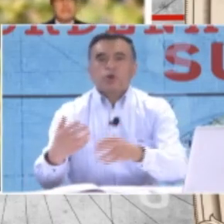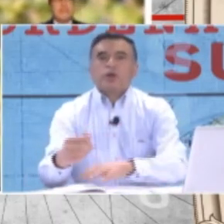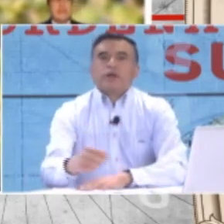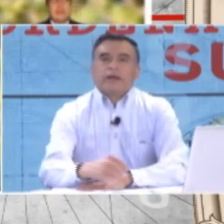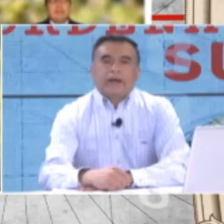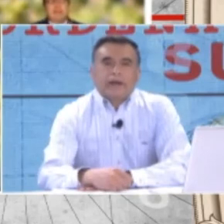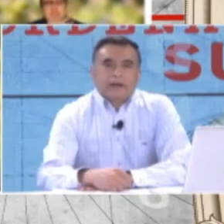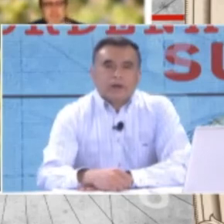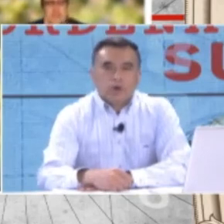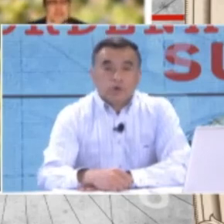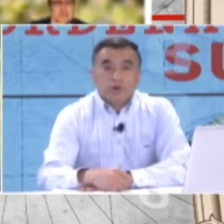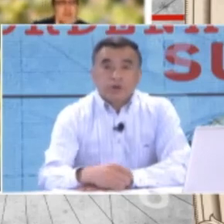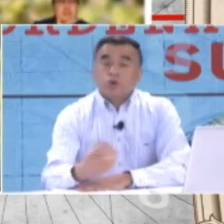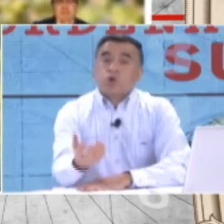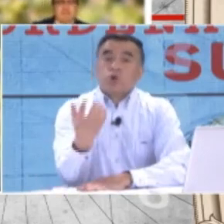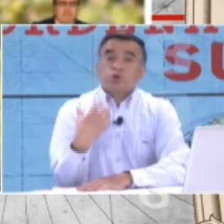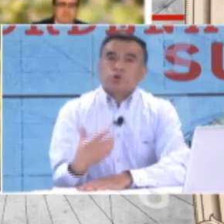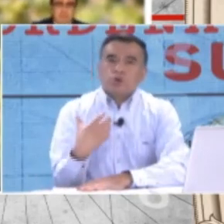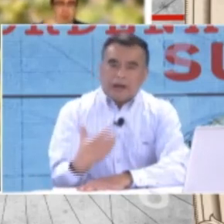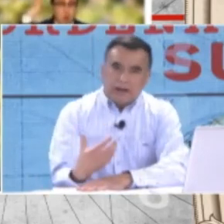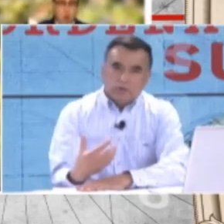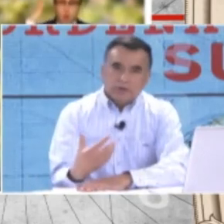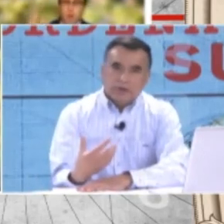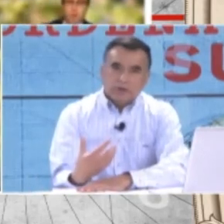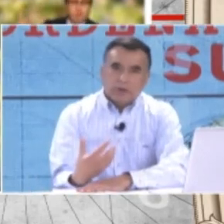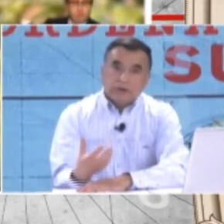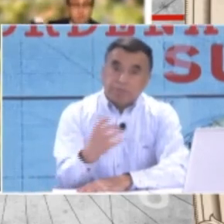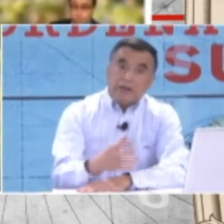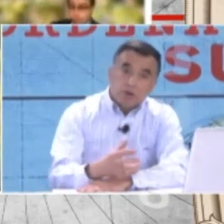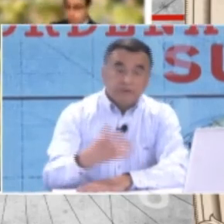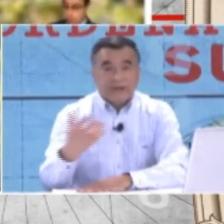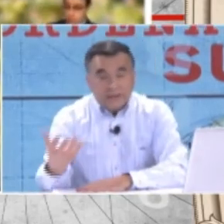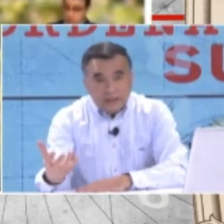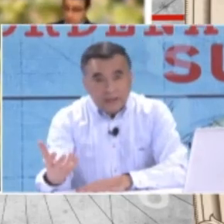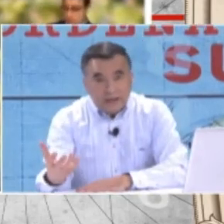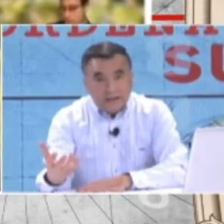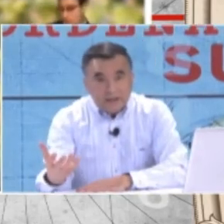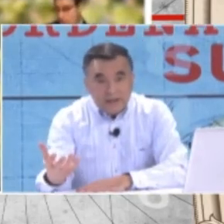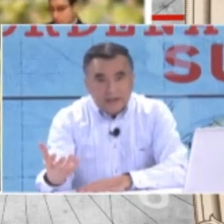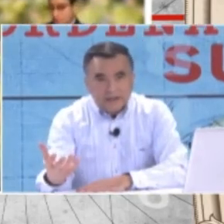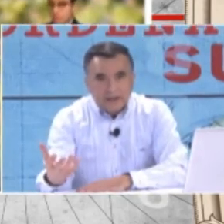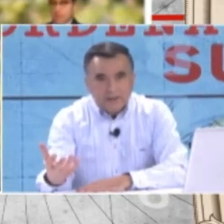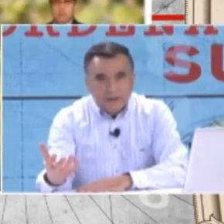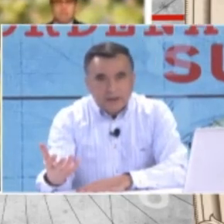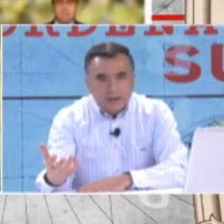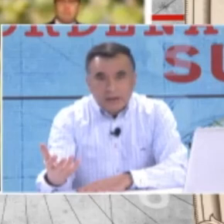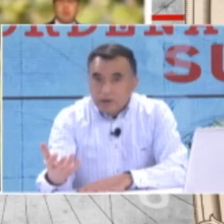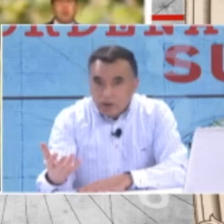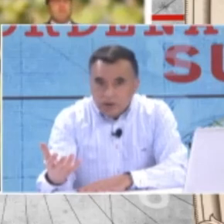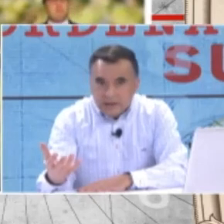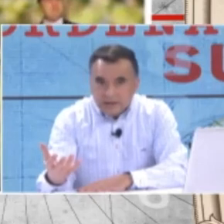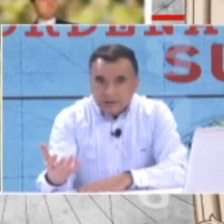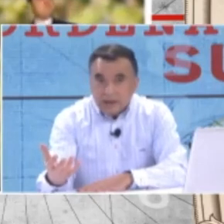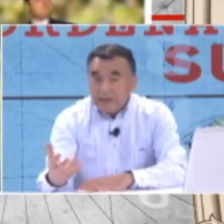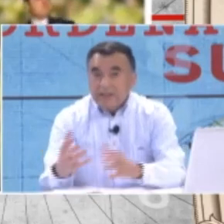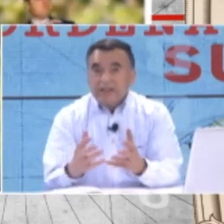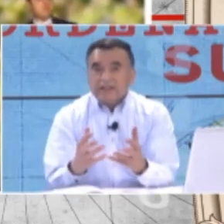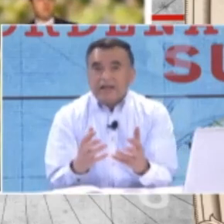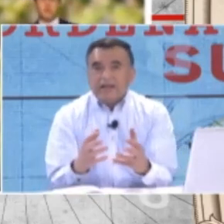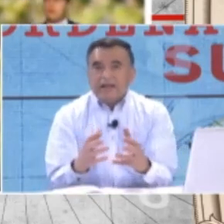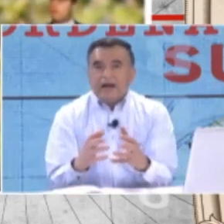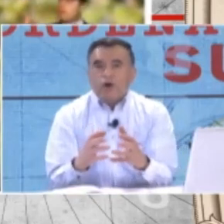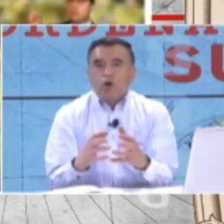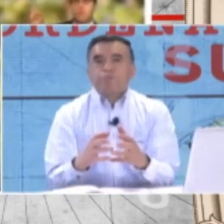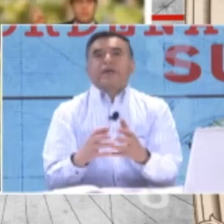su condición cultural, ¿no es cierto?, el español frente al indígena. Y entonces el